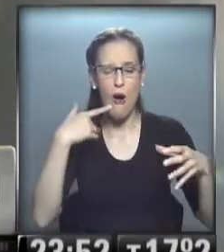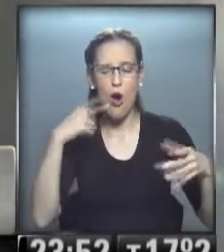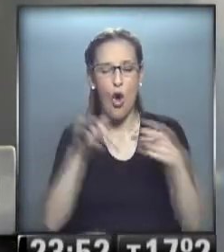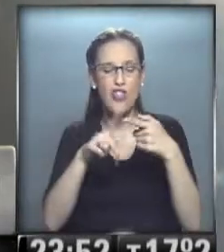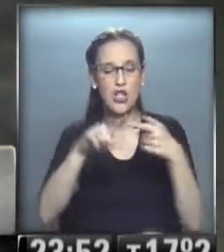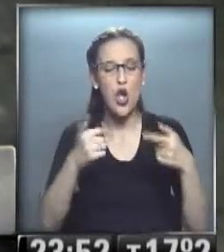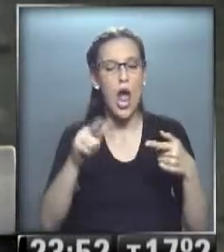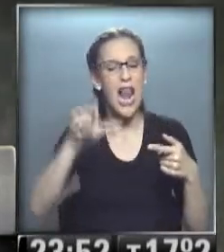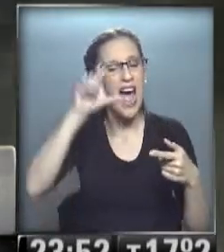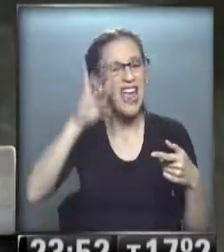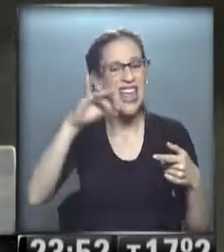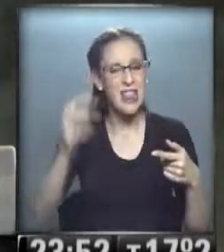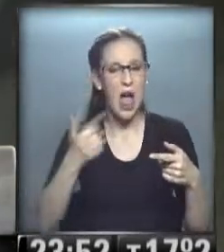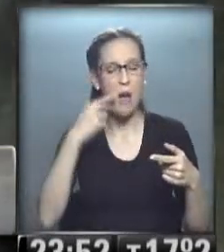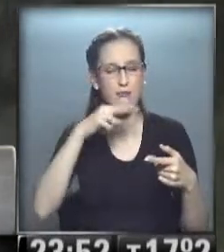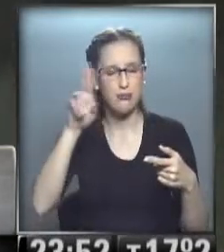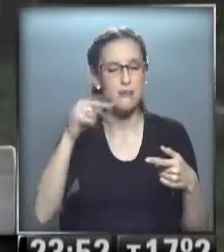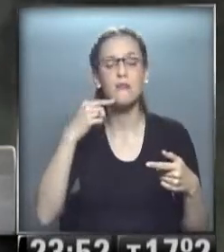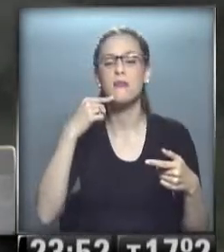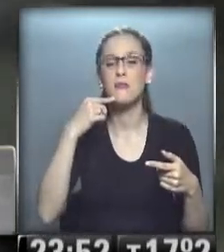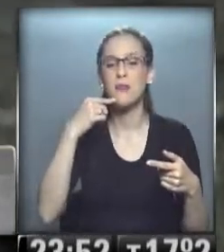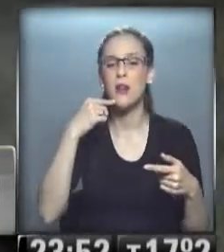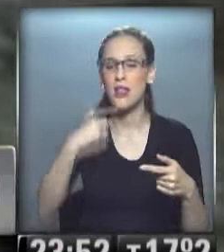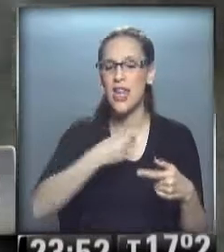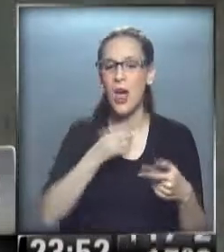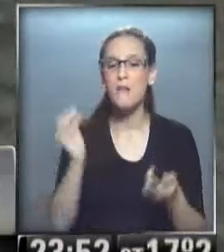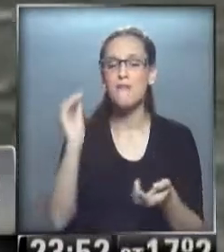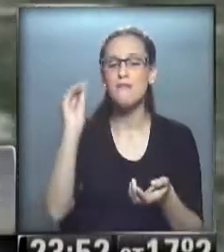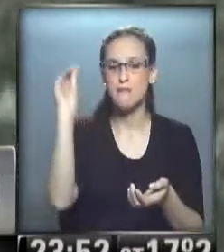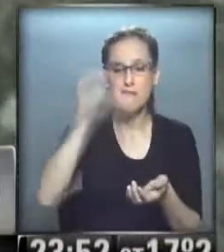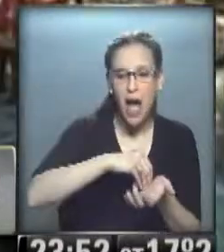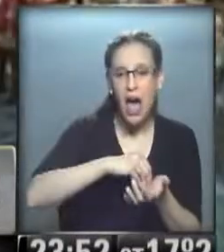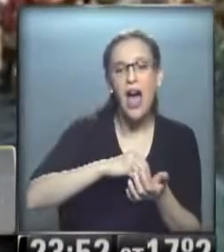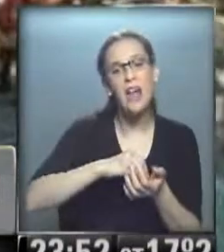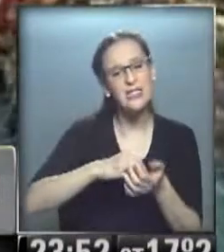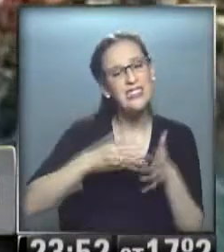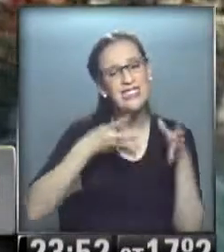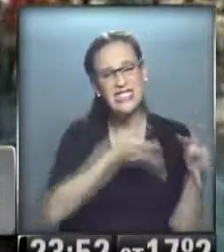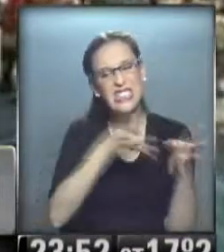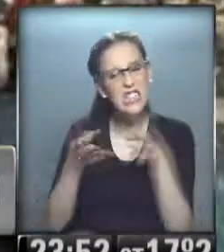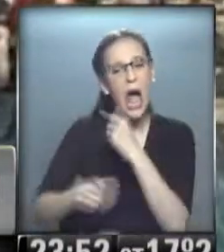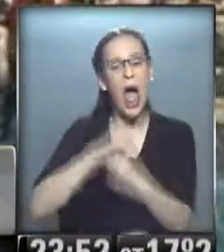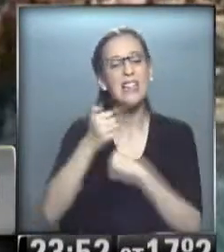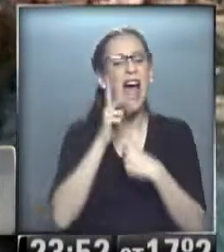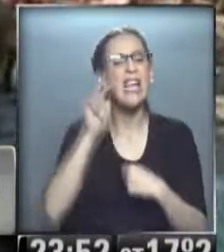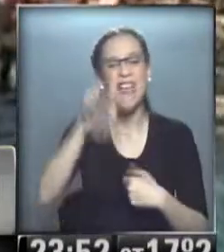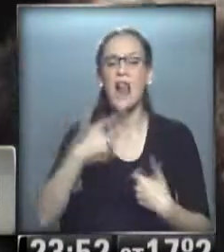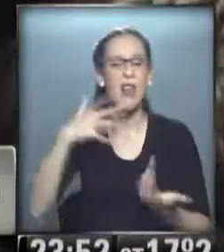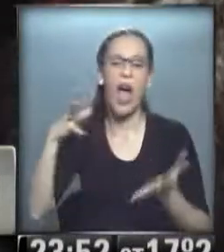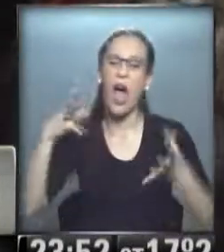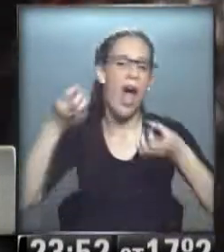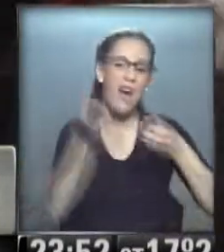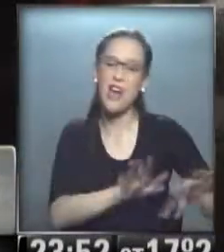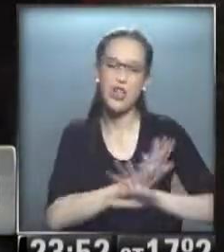armado amenazó con seguir lanzando ataques en el Líbano hasta que Irán retire a sus fuerzas de Siria y reivindicaron el atentado a